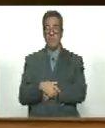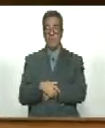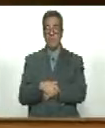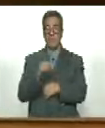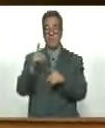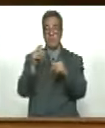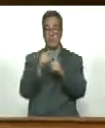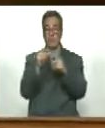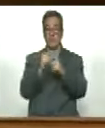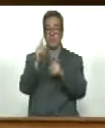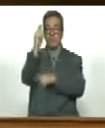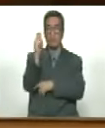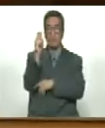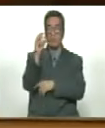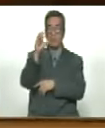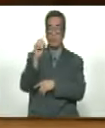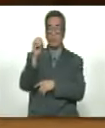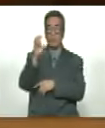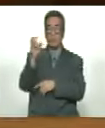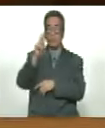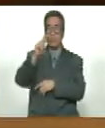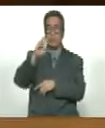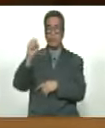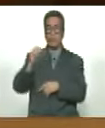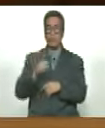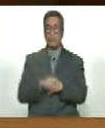Deja la derecha para el diputado Oscar Ronderos.